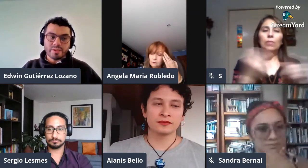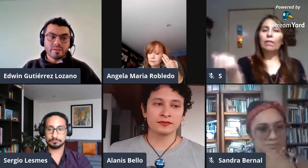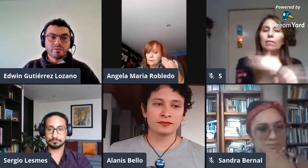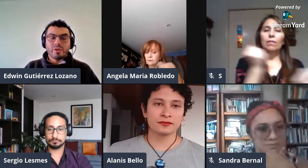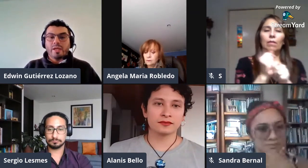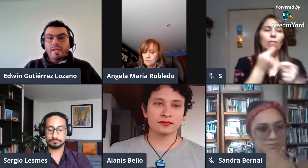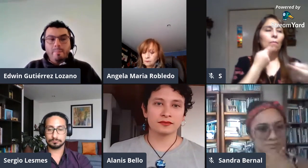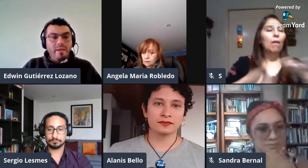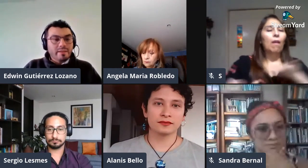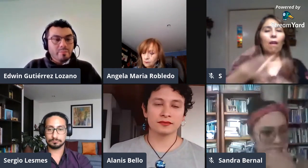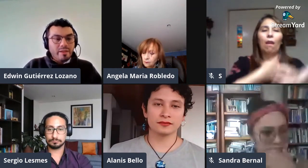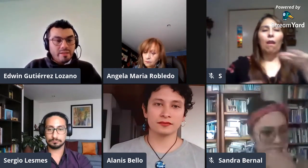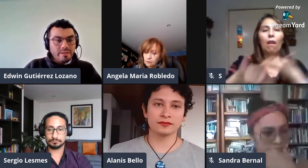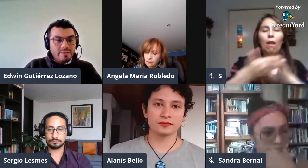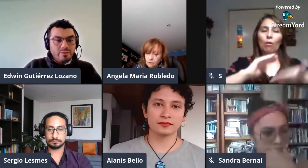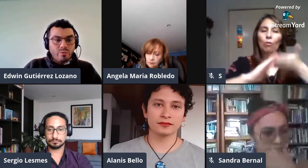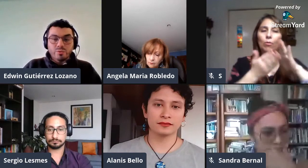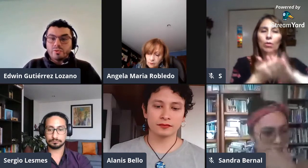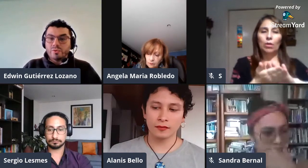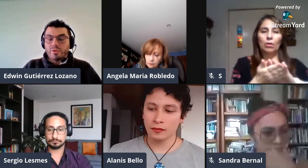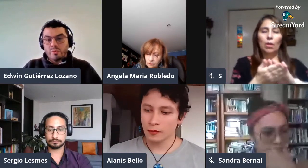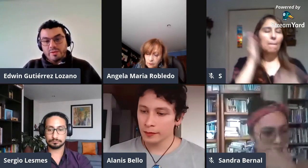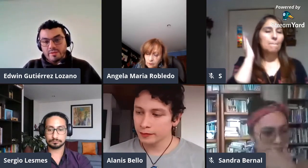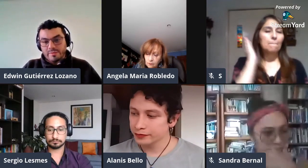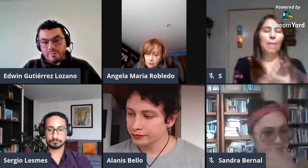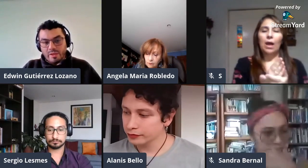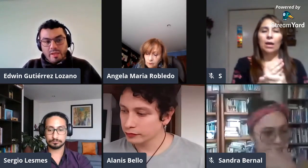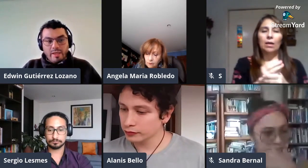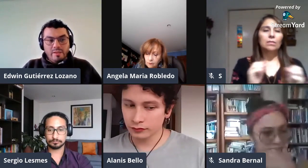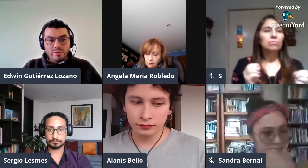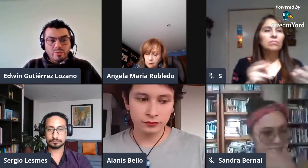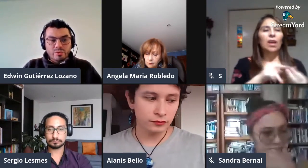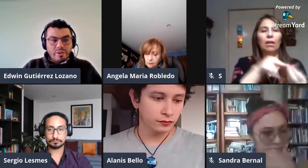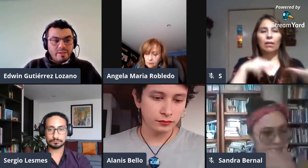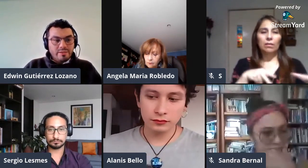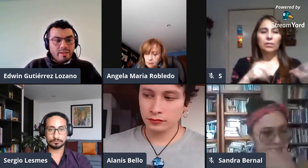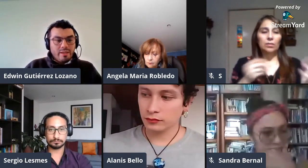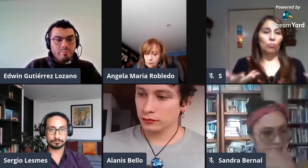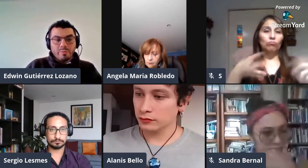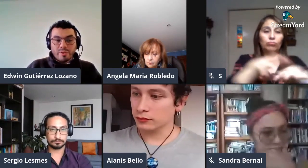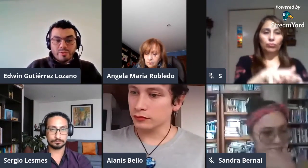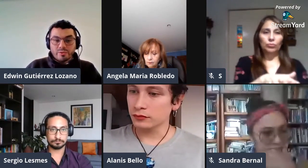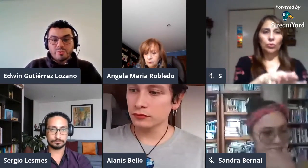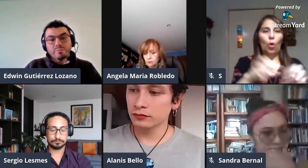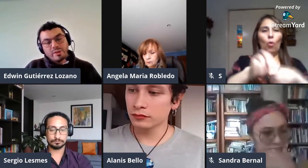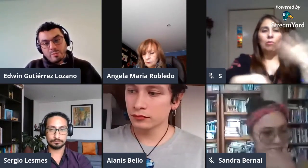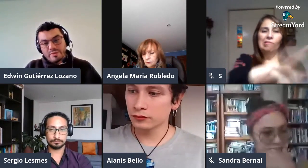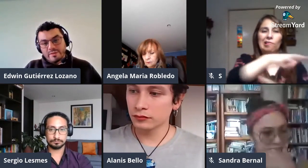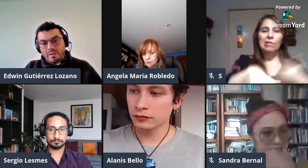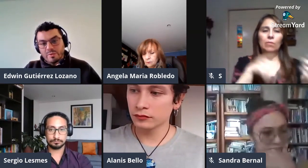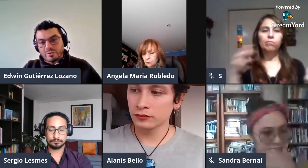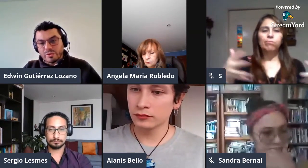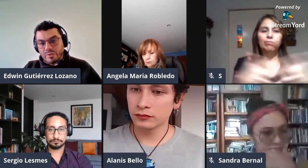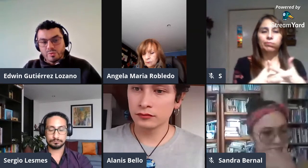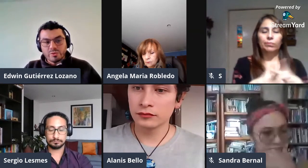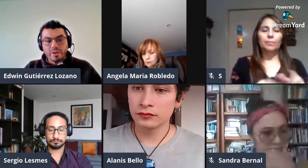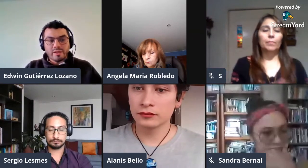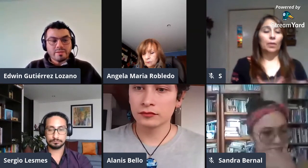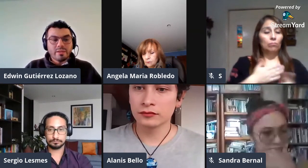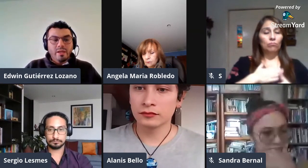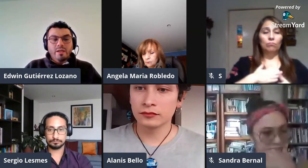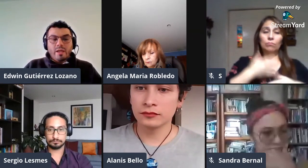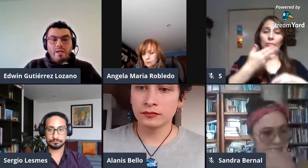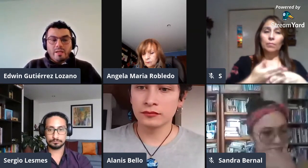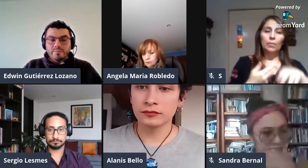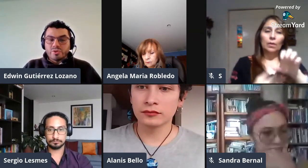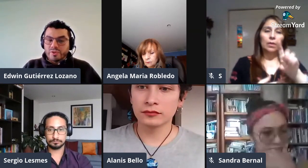diálogos comunitarios, pandemia y crisis, juntos o revueltas. Entonces, primero que todo, quiero presentarme, yo soy Edwin